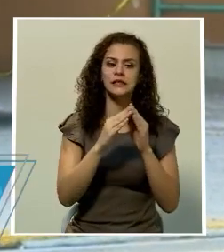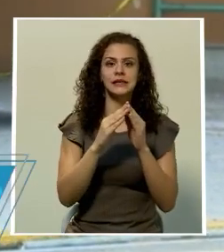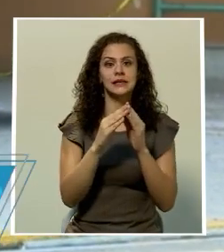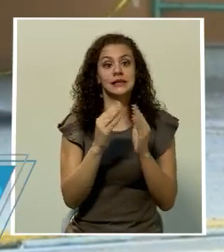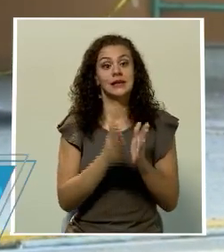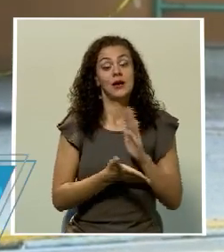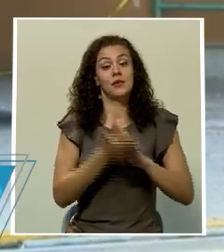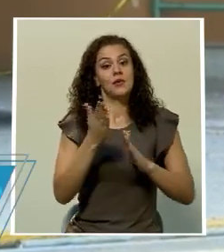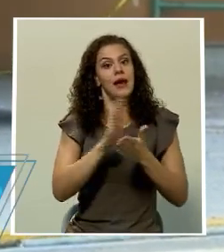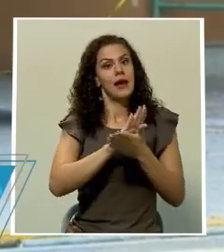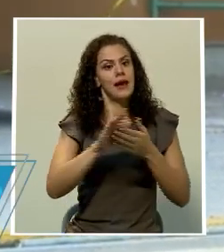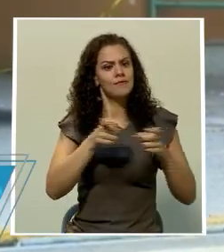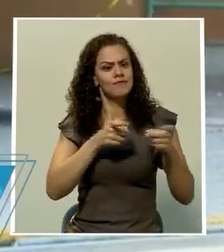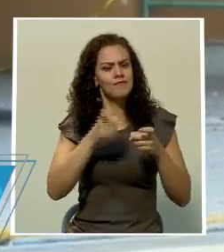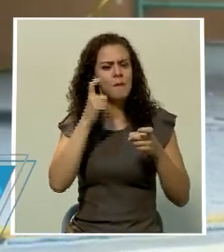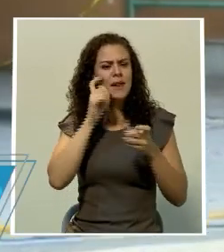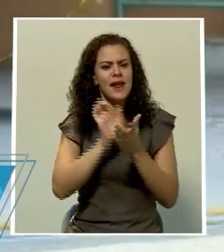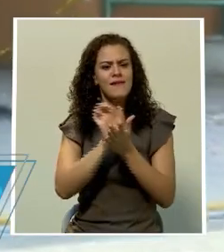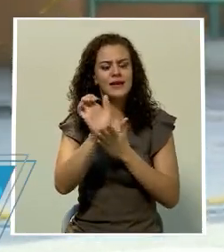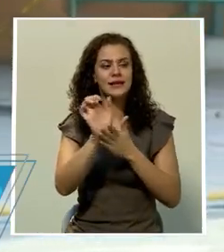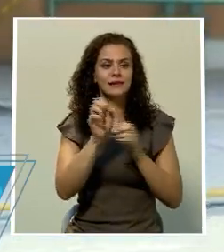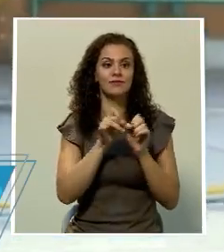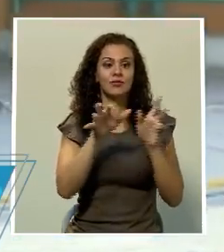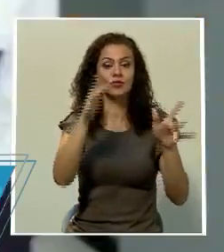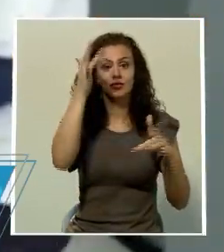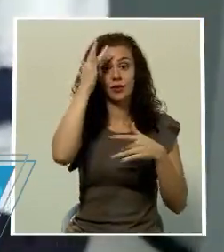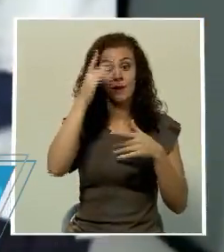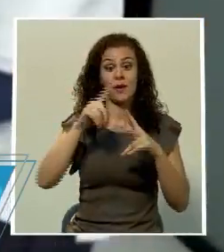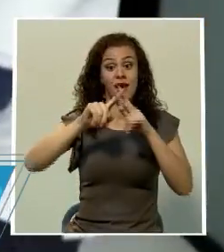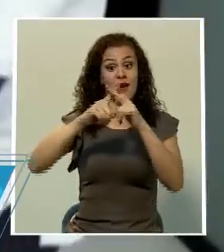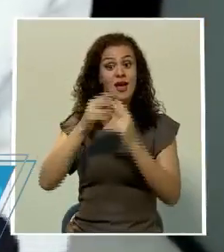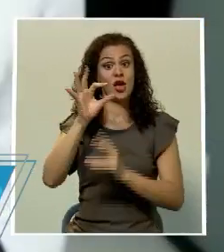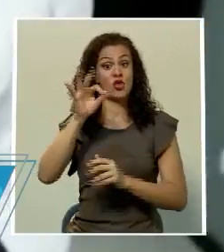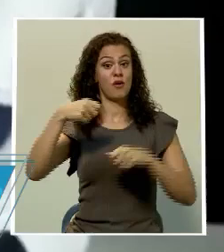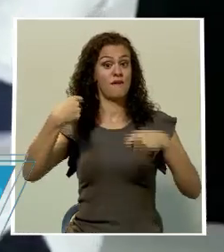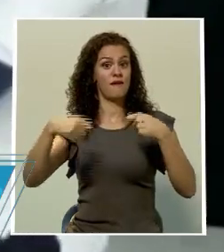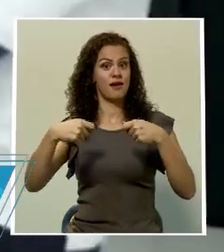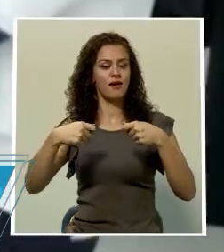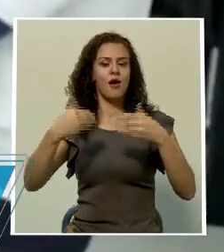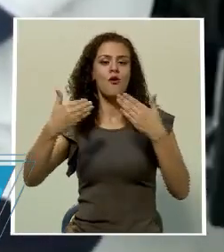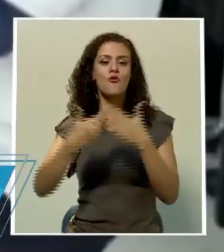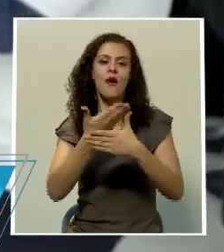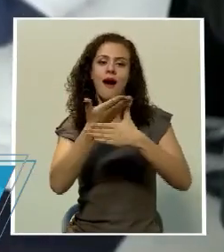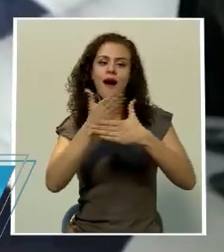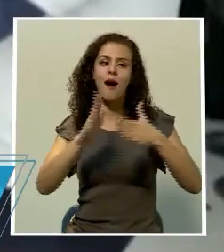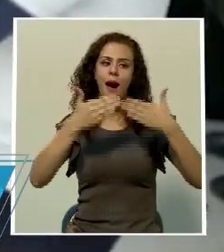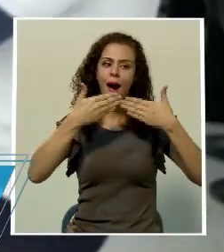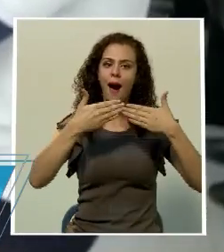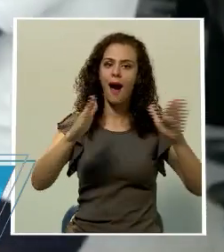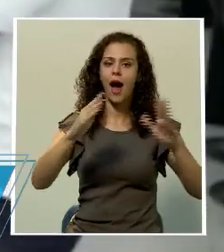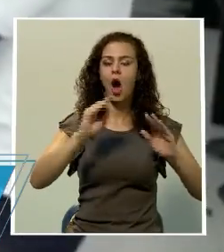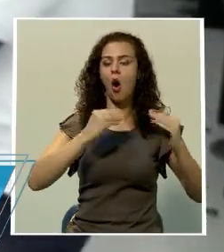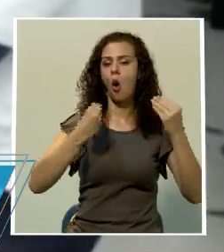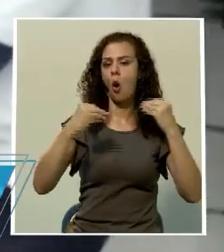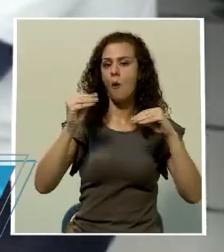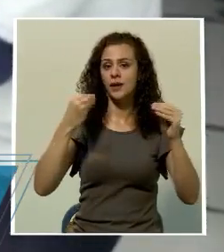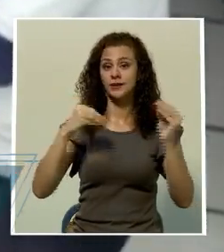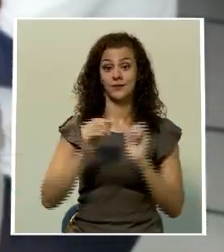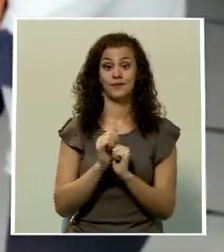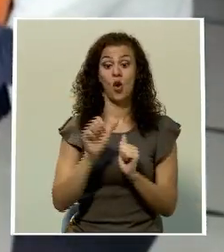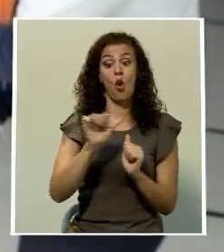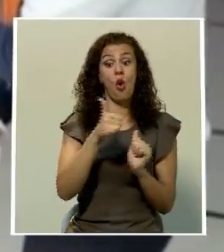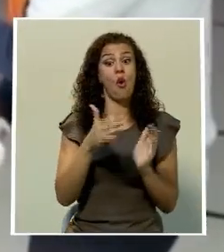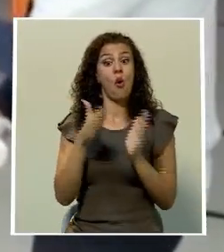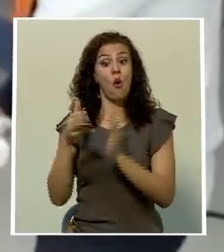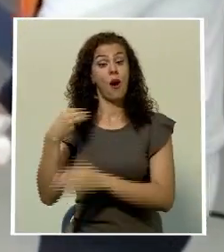las medidas para evitar un mayor contagio, ya que a partir del 9 de septiembre se dará una nueva fase de mayor apertura comercial. Por